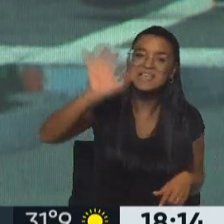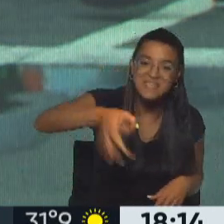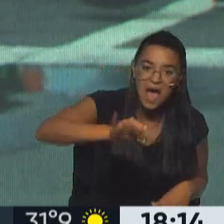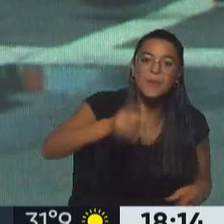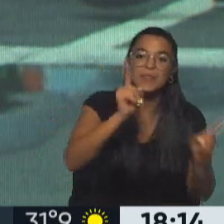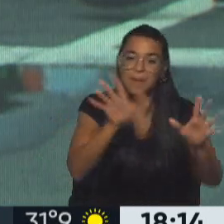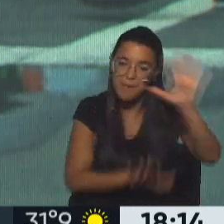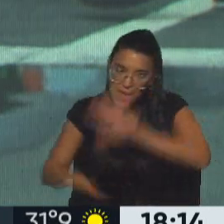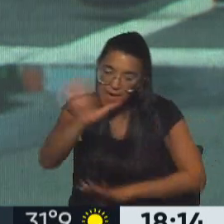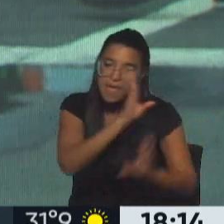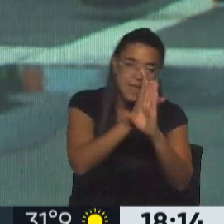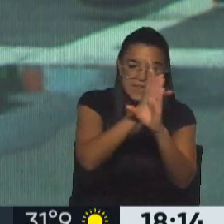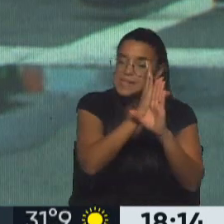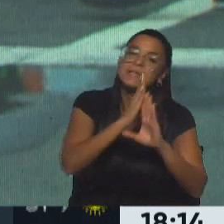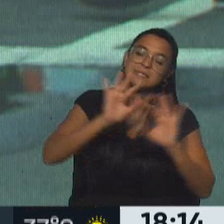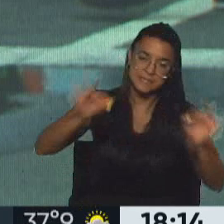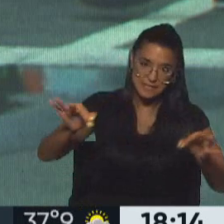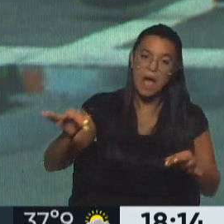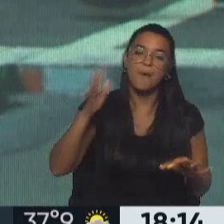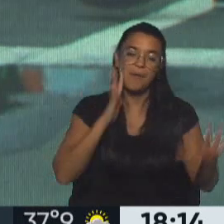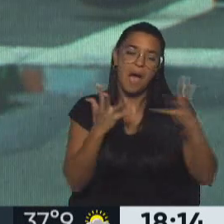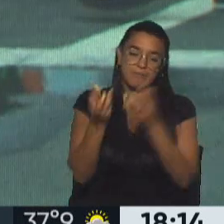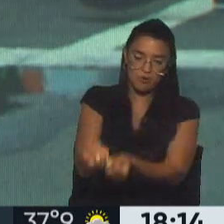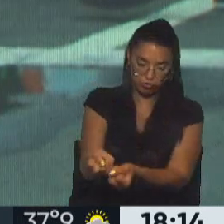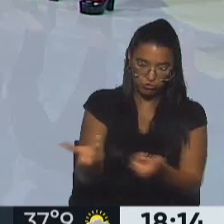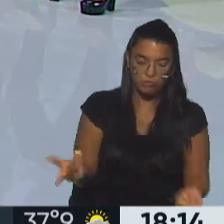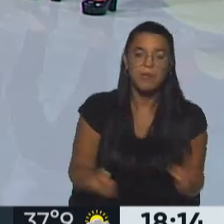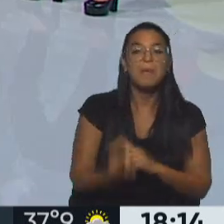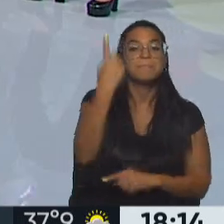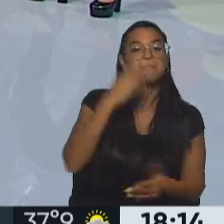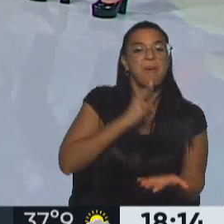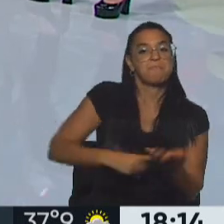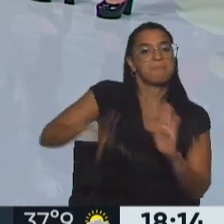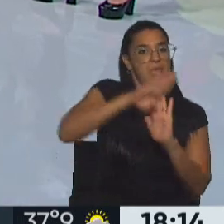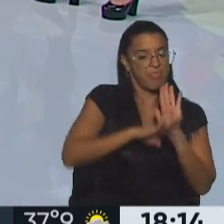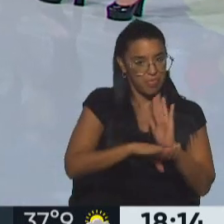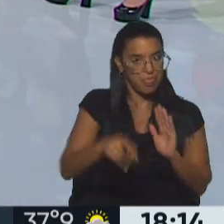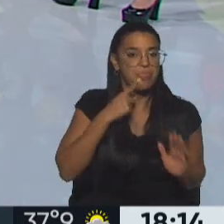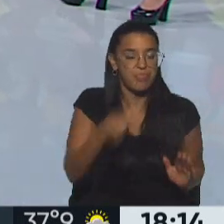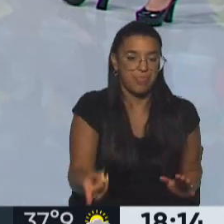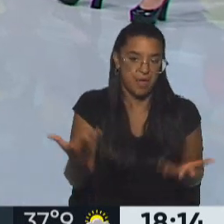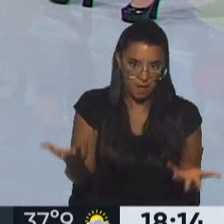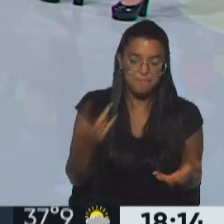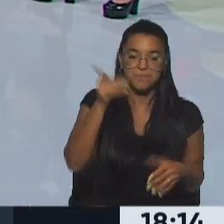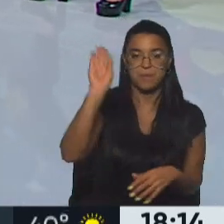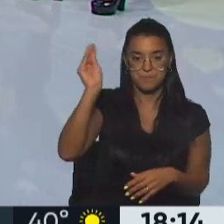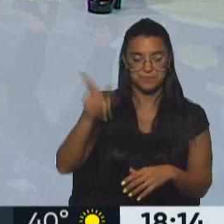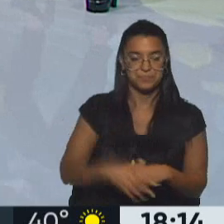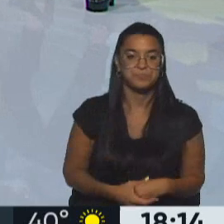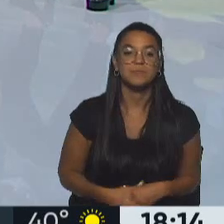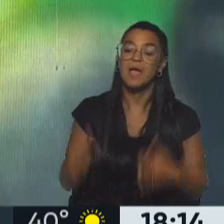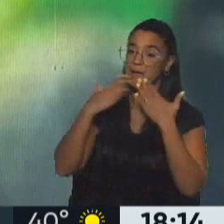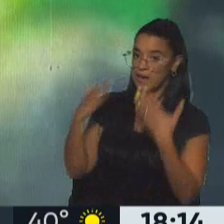la inteligencia señala también así que bueno una de las primeras medidas después del intento de golpe de estado en Brasilia